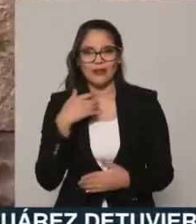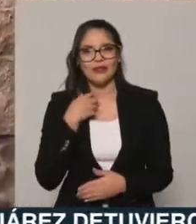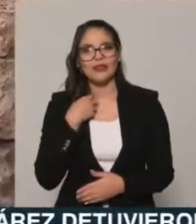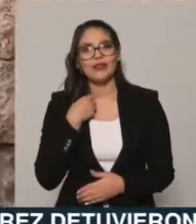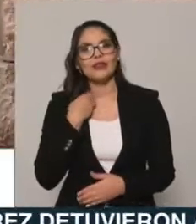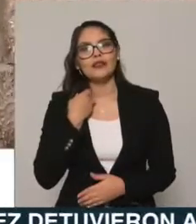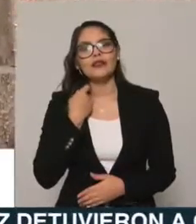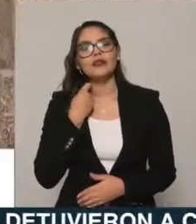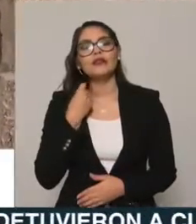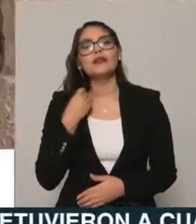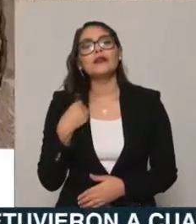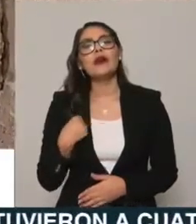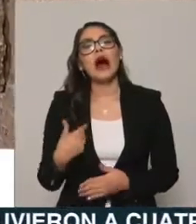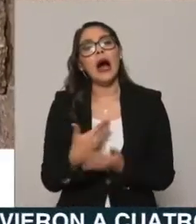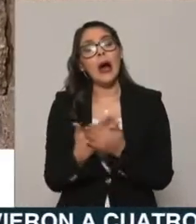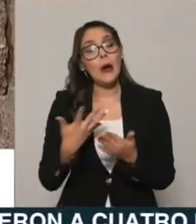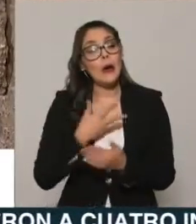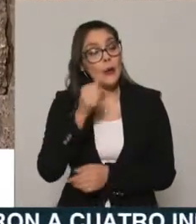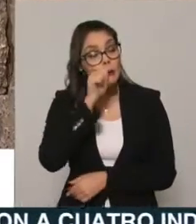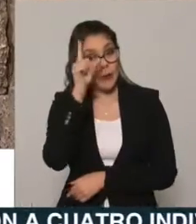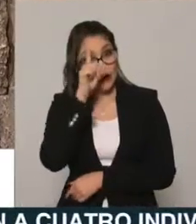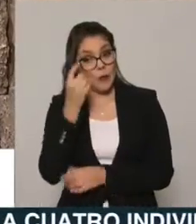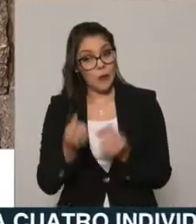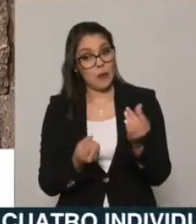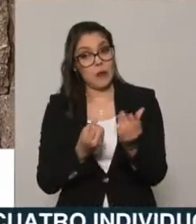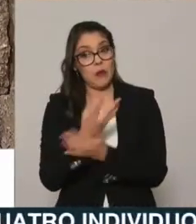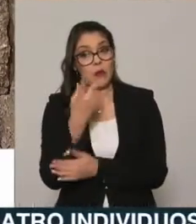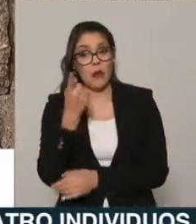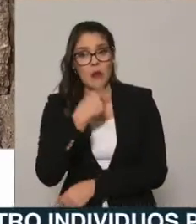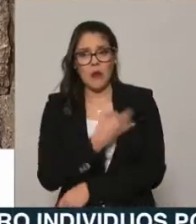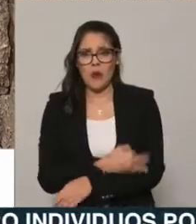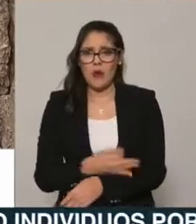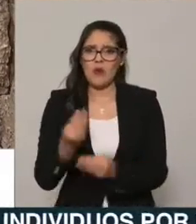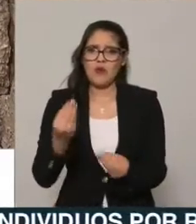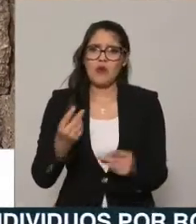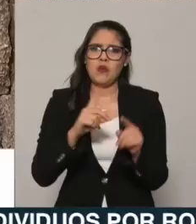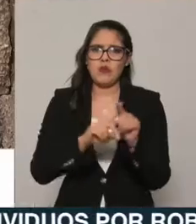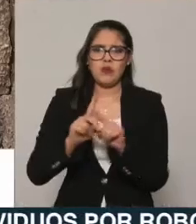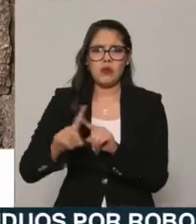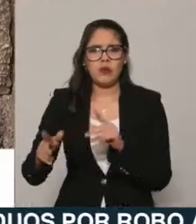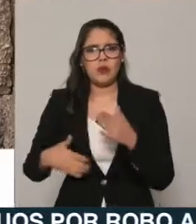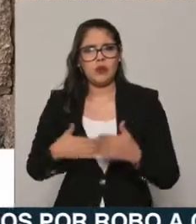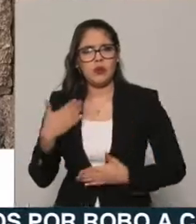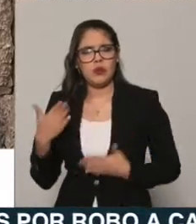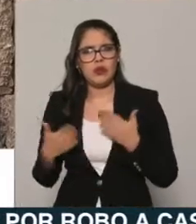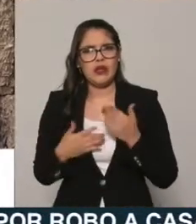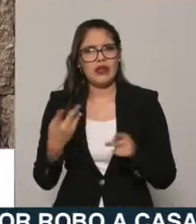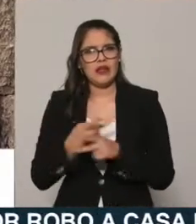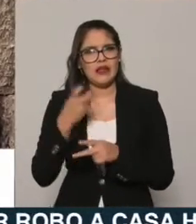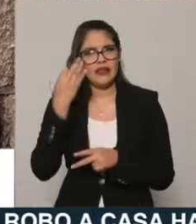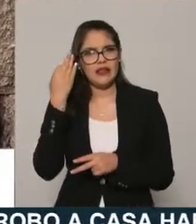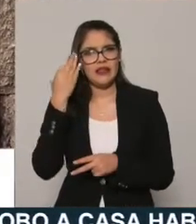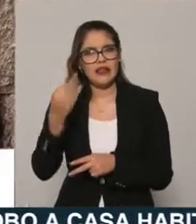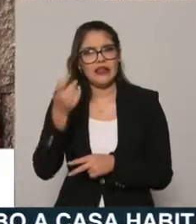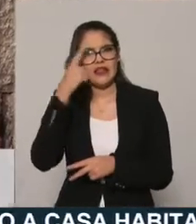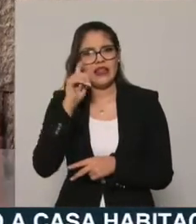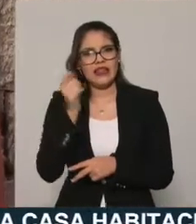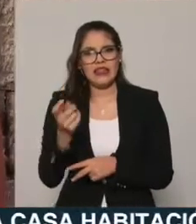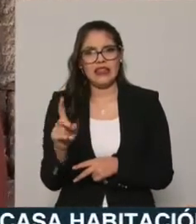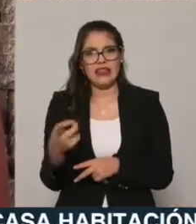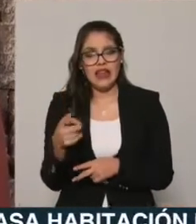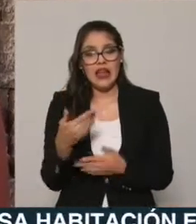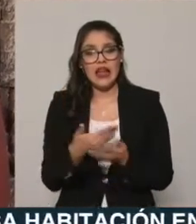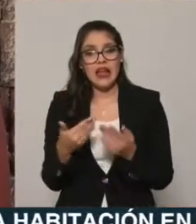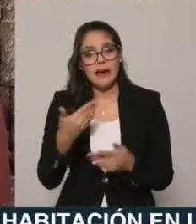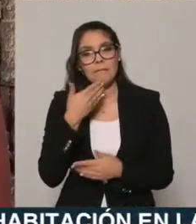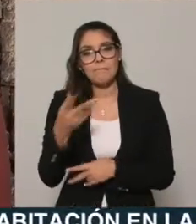Hoy tenemos una propuesta para toda la familia. Hay mucho que disfrutar en la Ciudad de México, sobre todo en esta época navideña, en esta época decembrina. Por lo tanto, hoy queremos